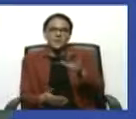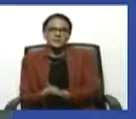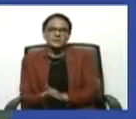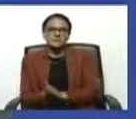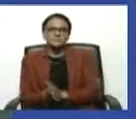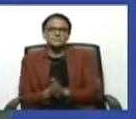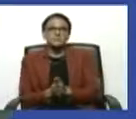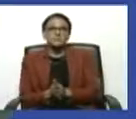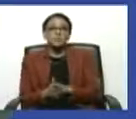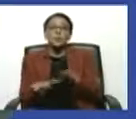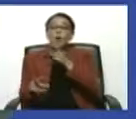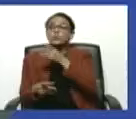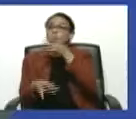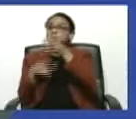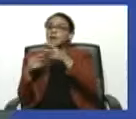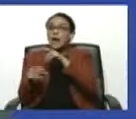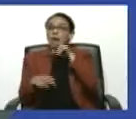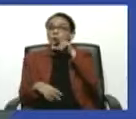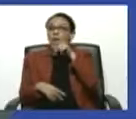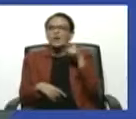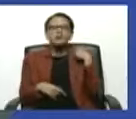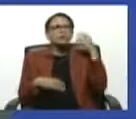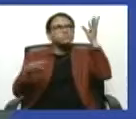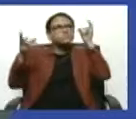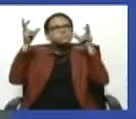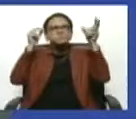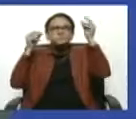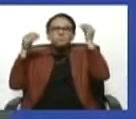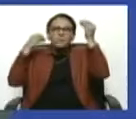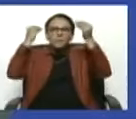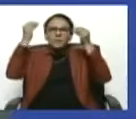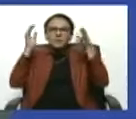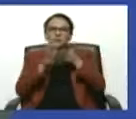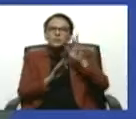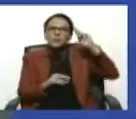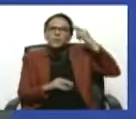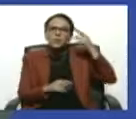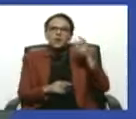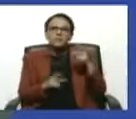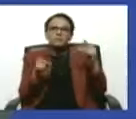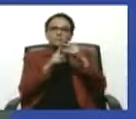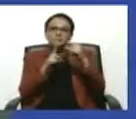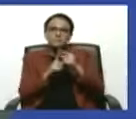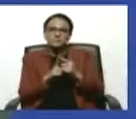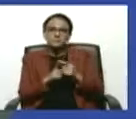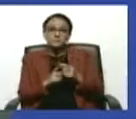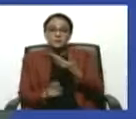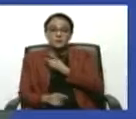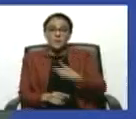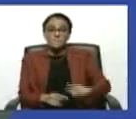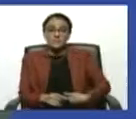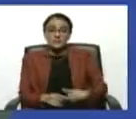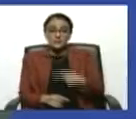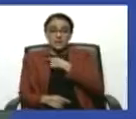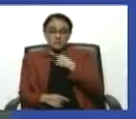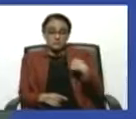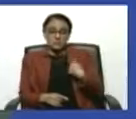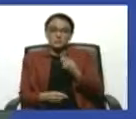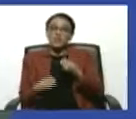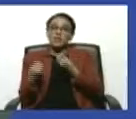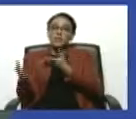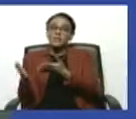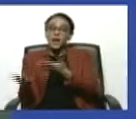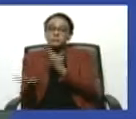usted hablaba, yo iba recordando unos datos. El presidente Deng Xiaoping presentó el programa